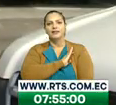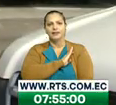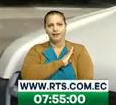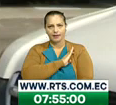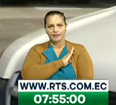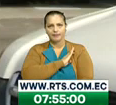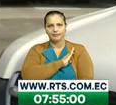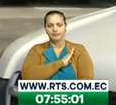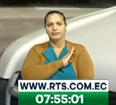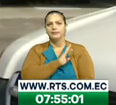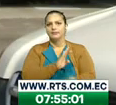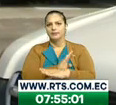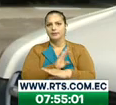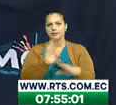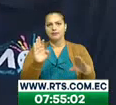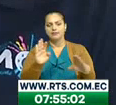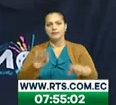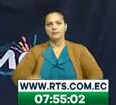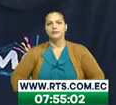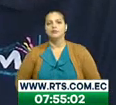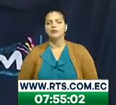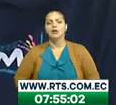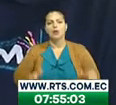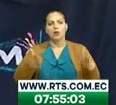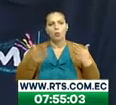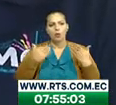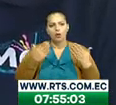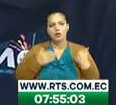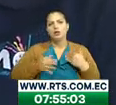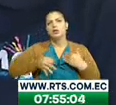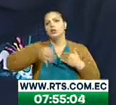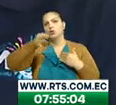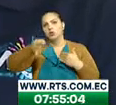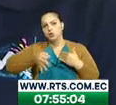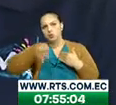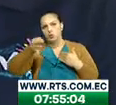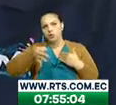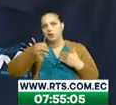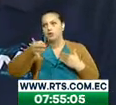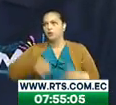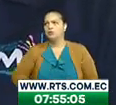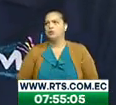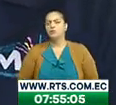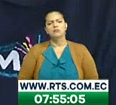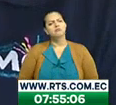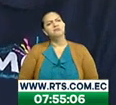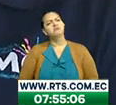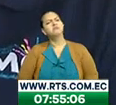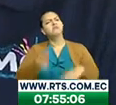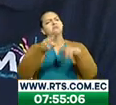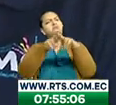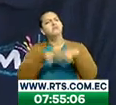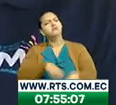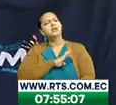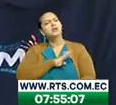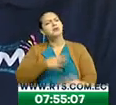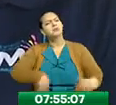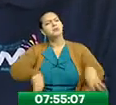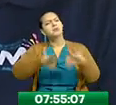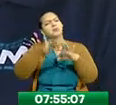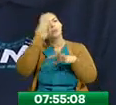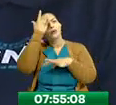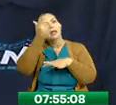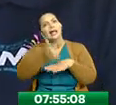Cantón Durán. Ya que las revisiones técnicas nos dan seguridad a la gente, a que se pueda